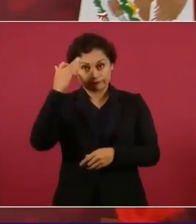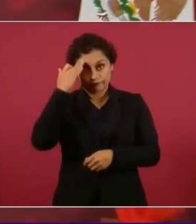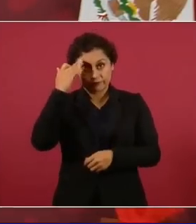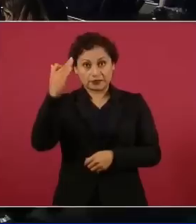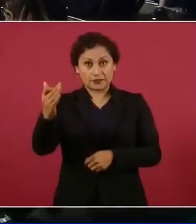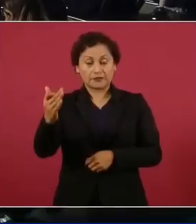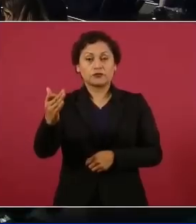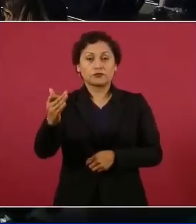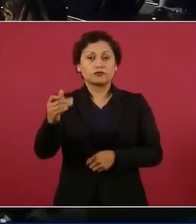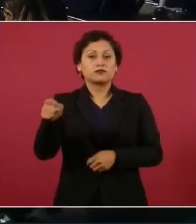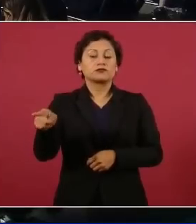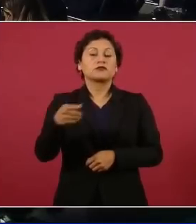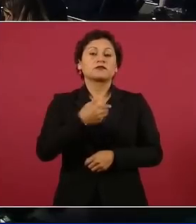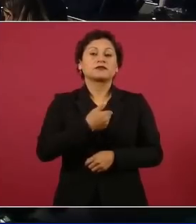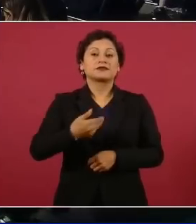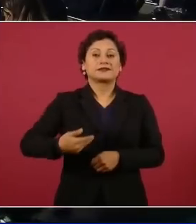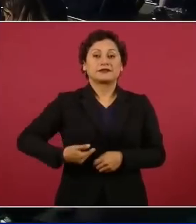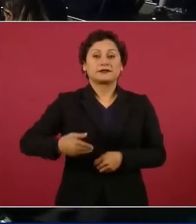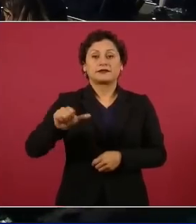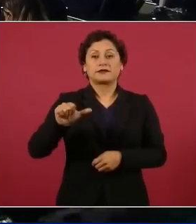del presidente Alemán